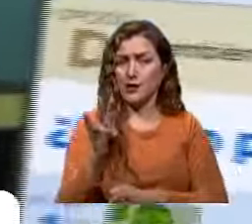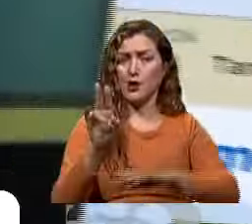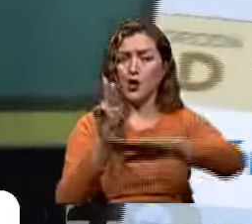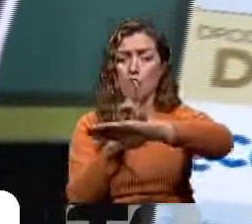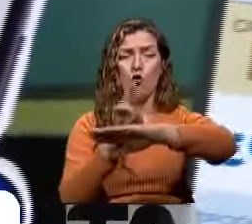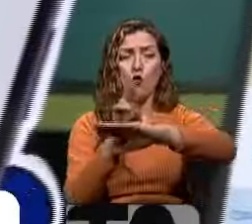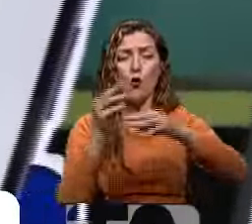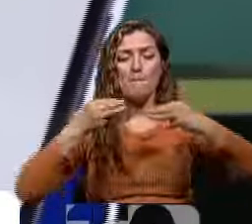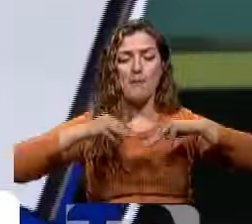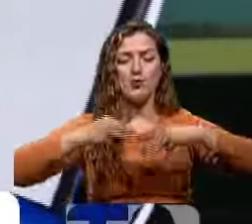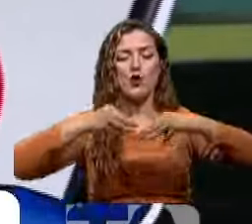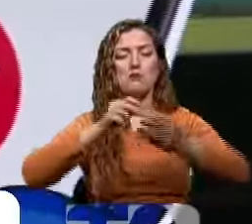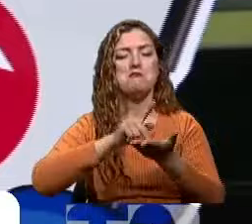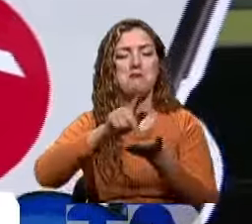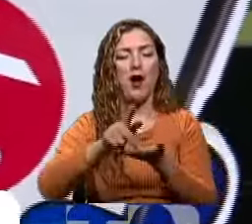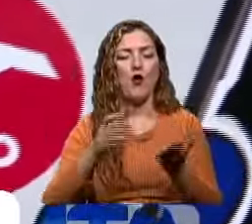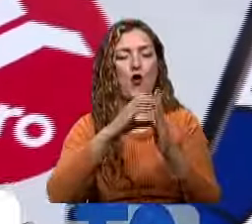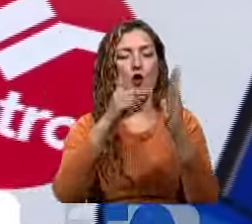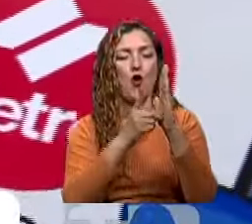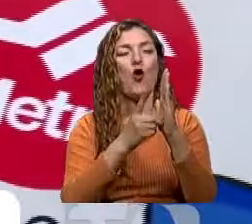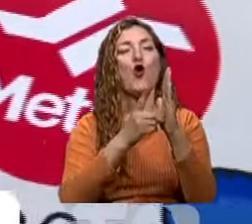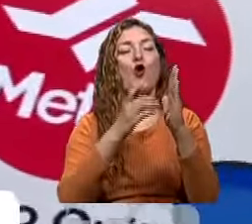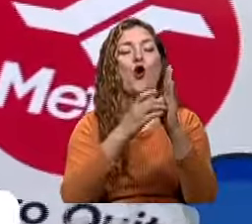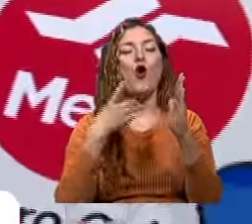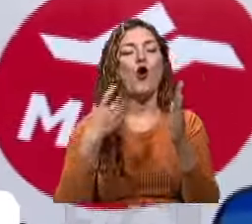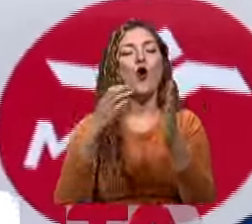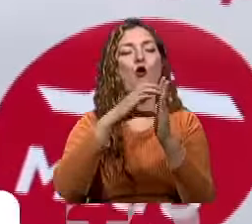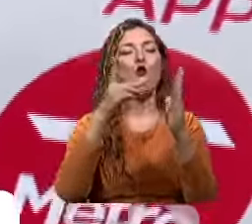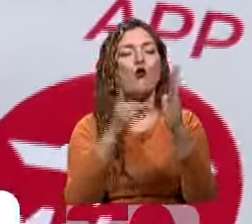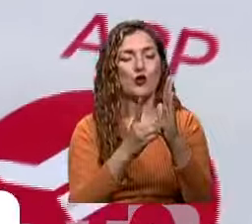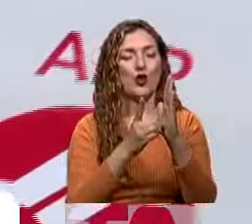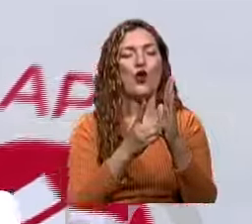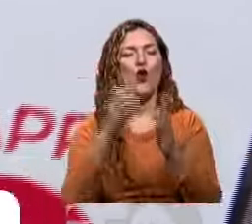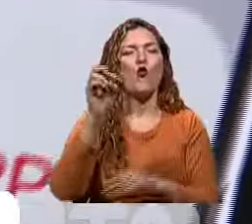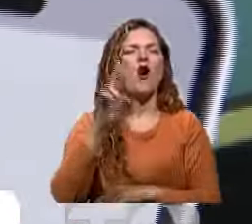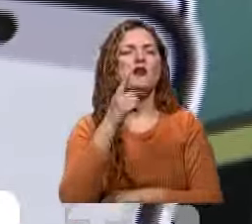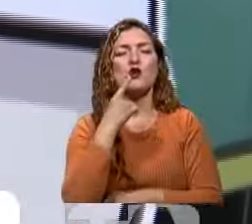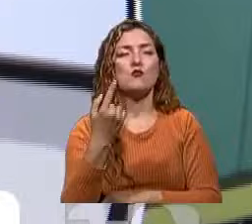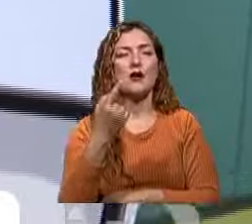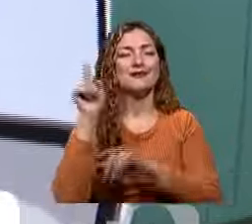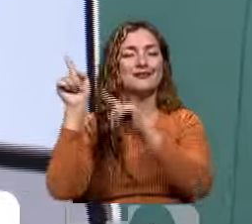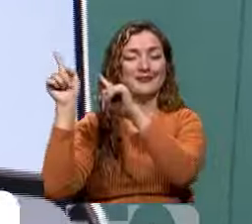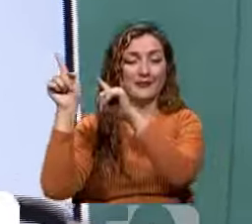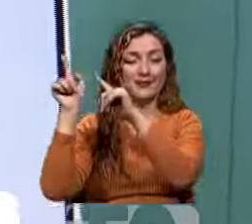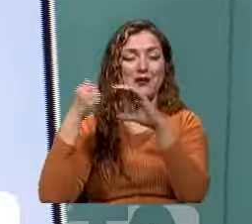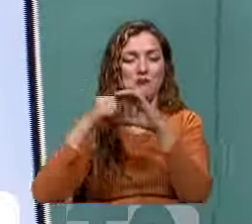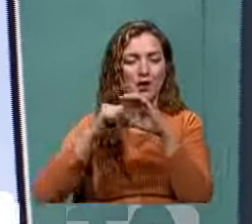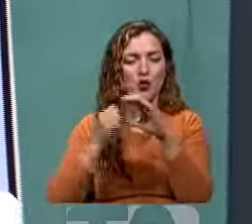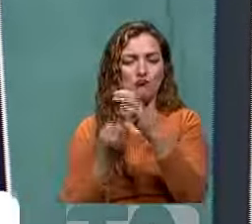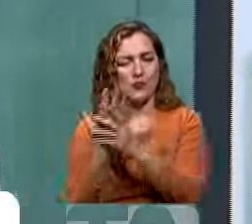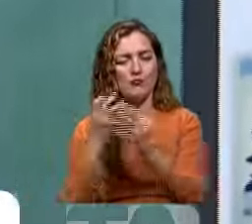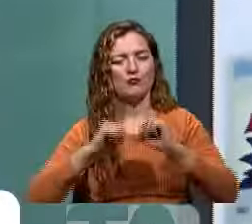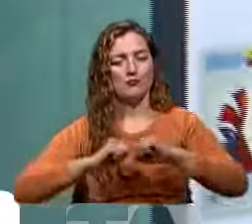utilizarla como método de acceso o los códigos QR digitales que los pueden crear a través de la página del Metro de Quito o la aplicación Metro de Quito.